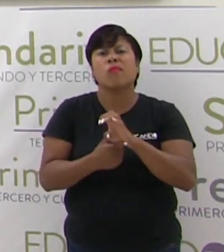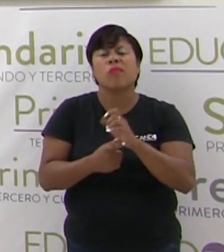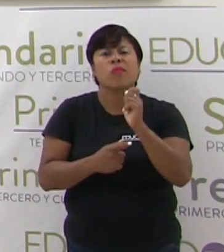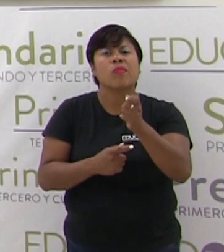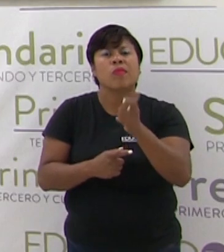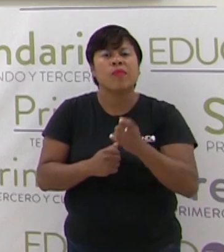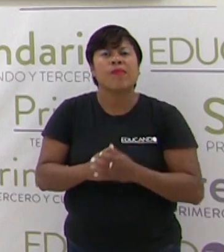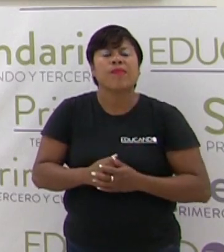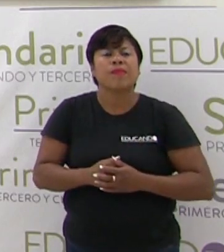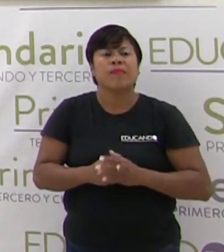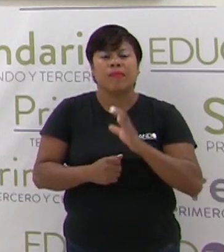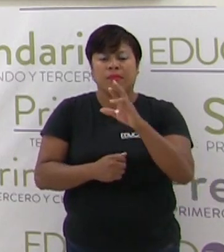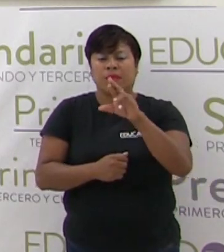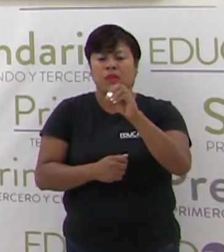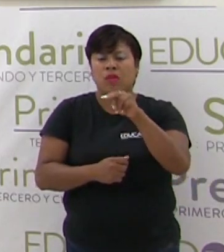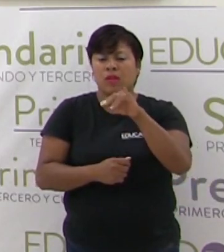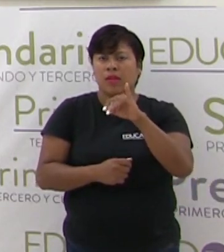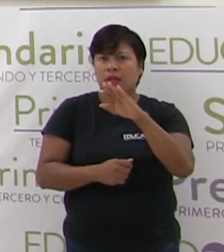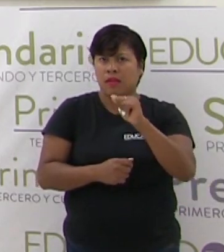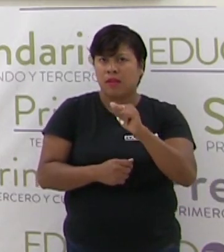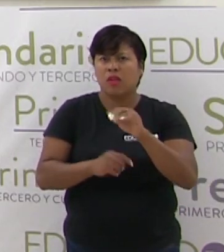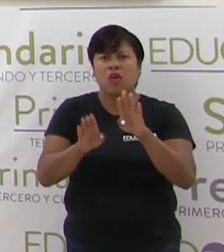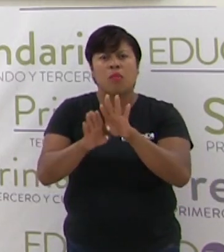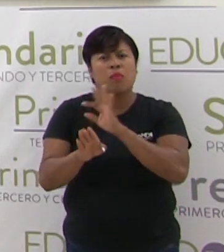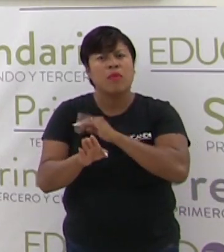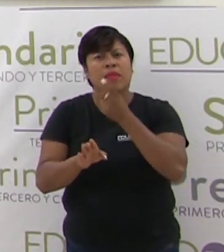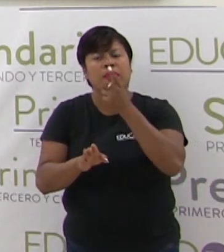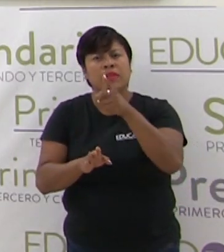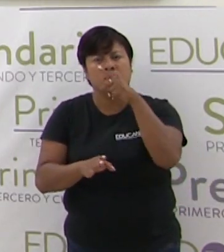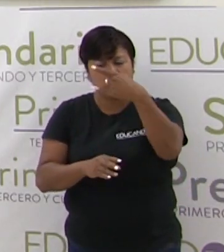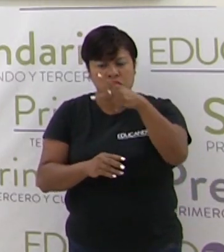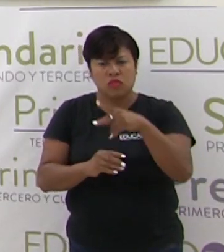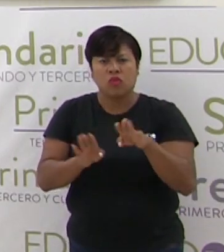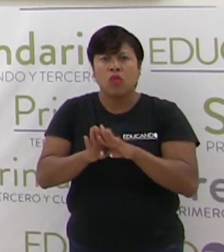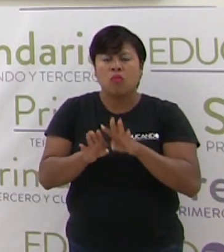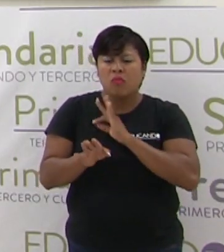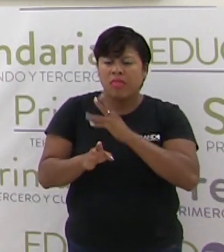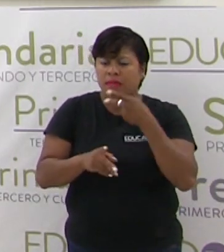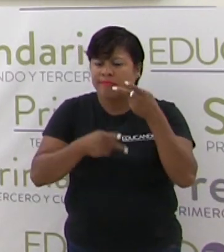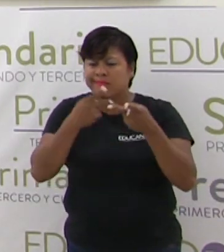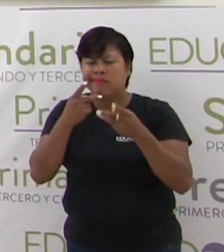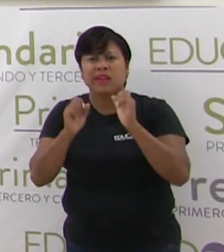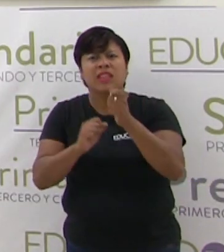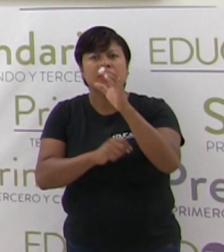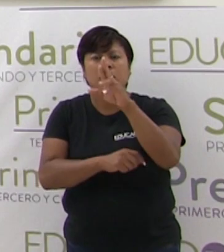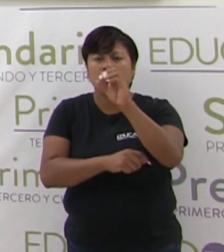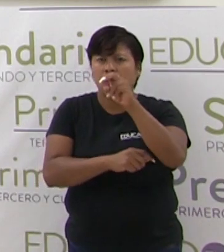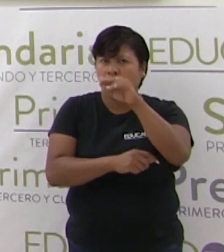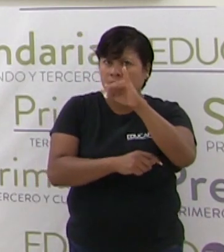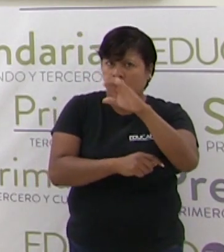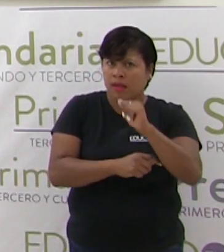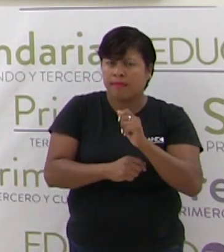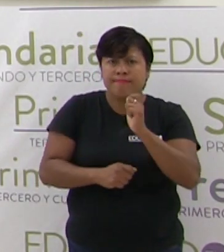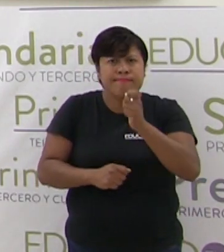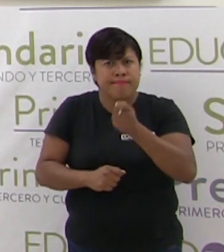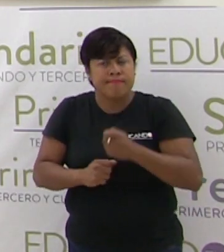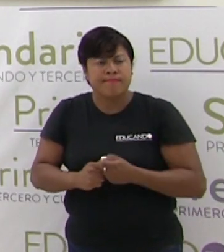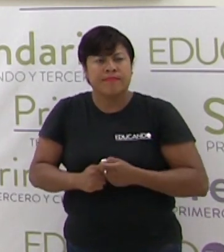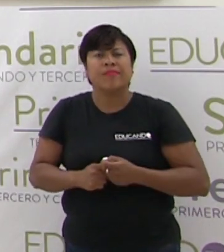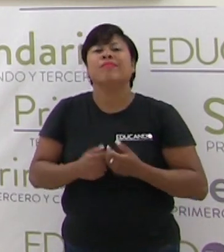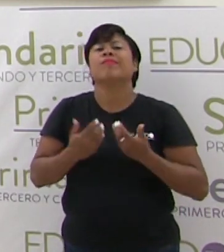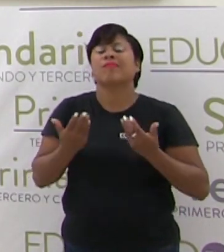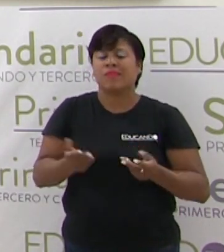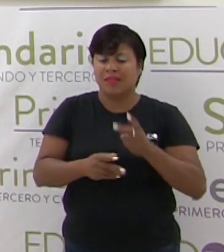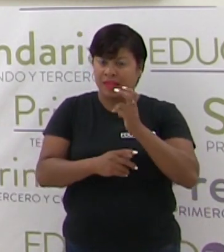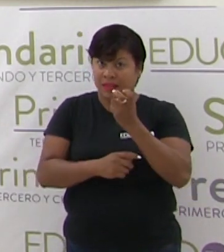¿qué es la crónica? ¿Cómo dirían ustedes en sus propias palabras qué es la crónica?